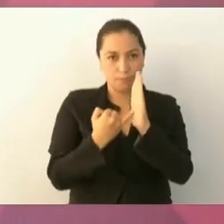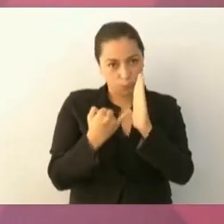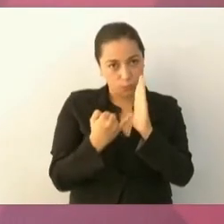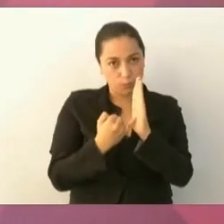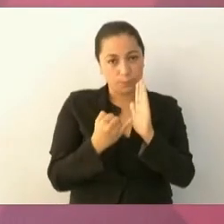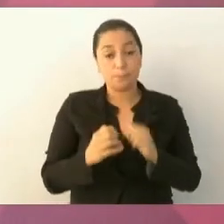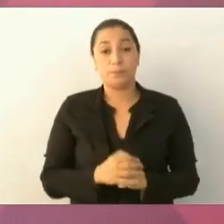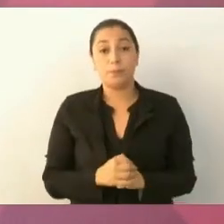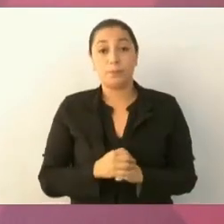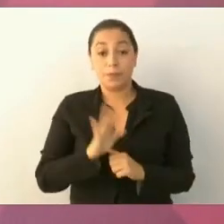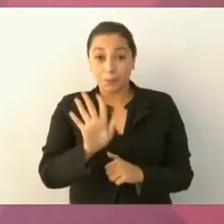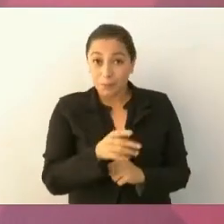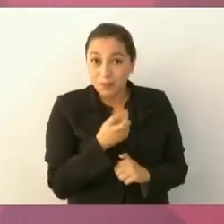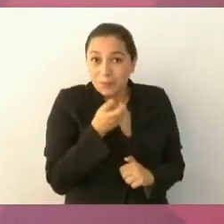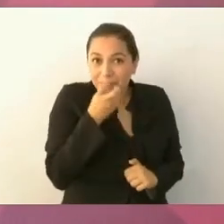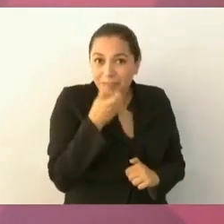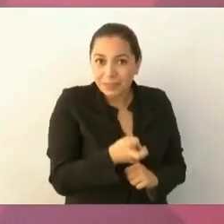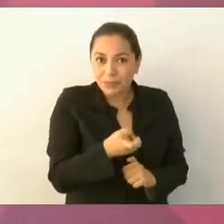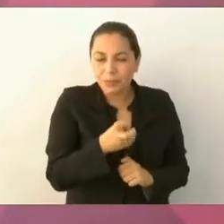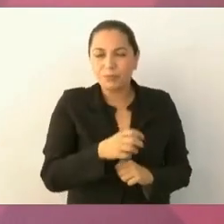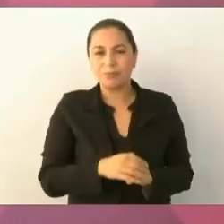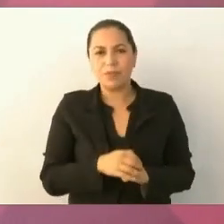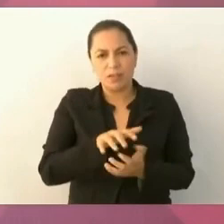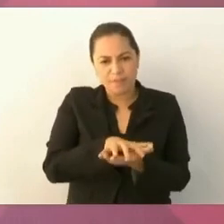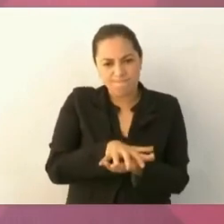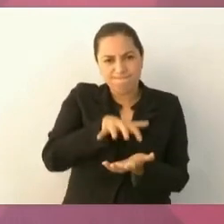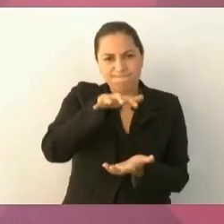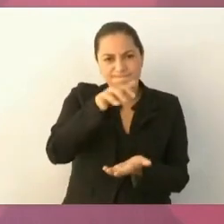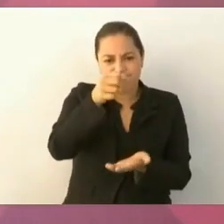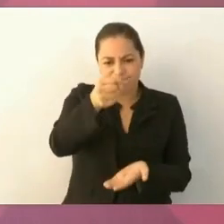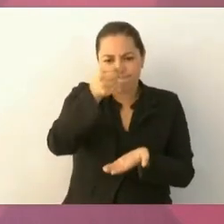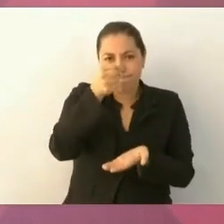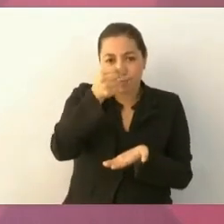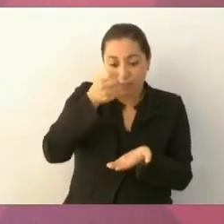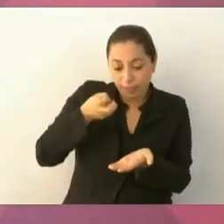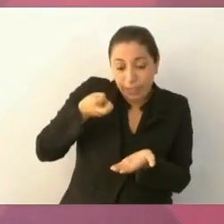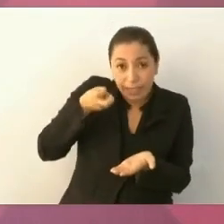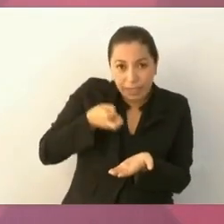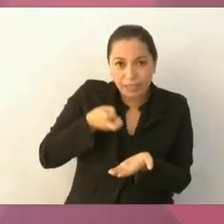Y con eso tenemos una hacienda pública